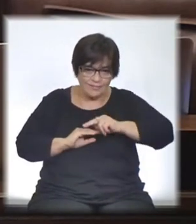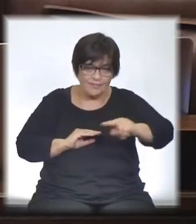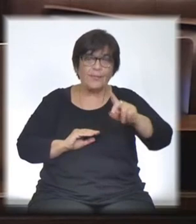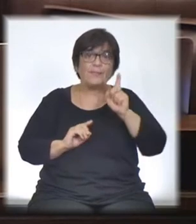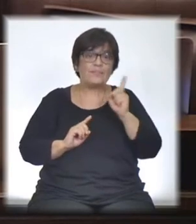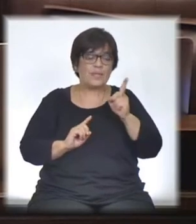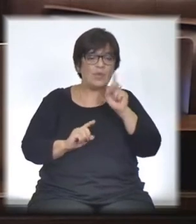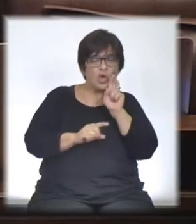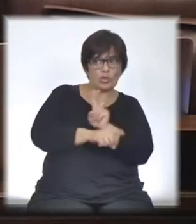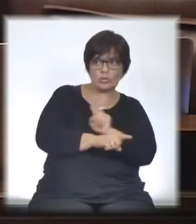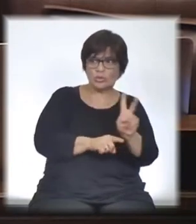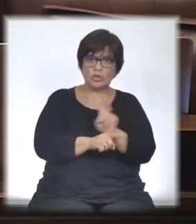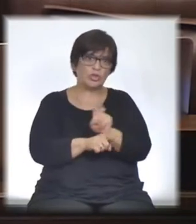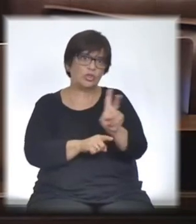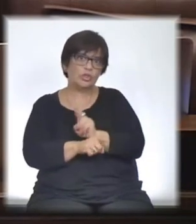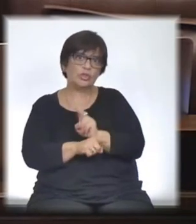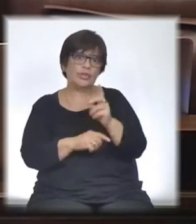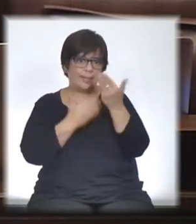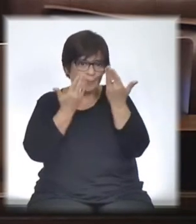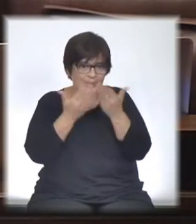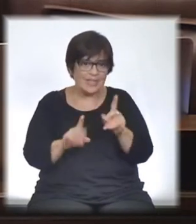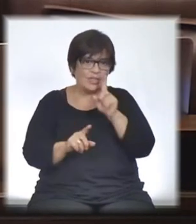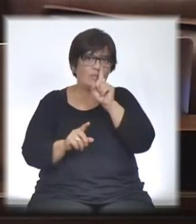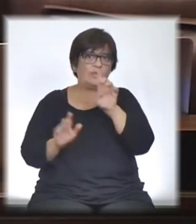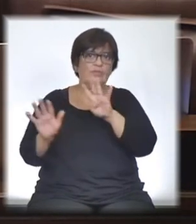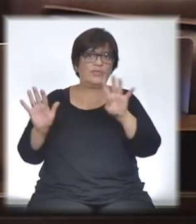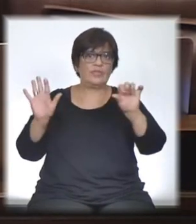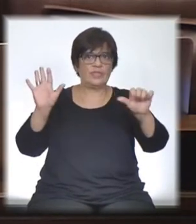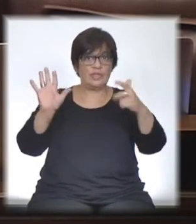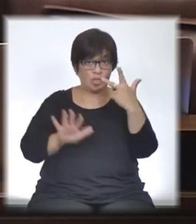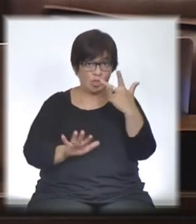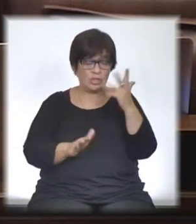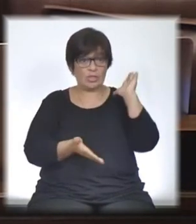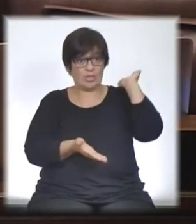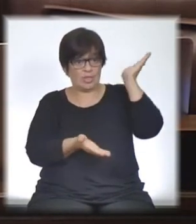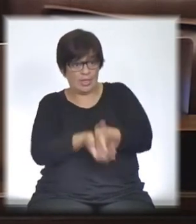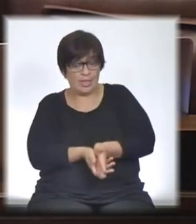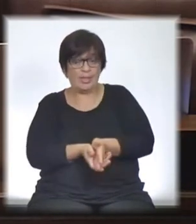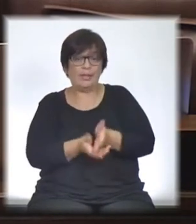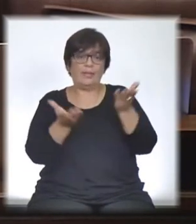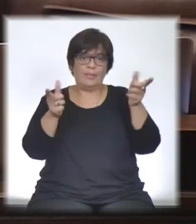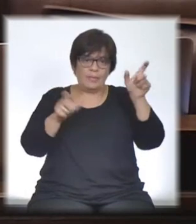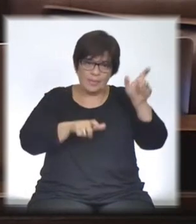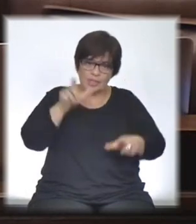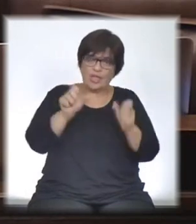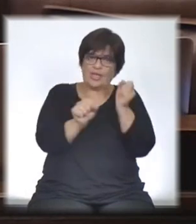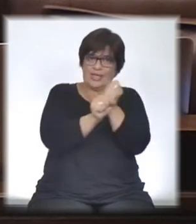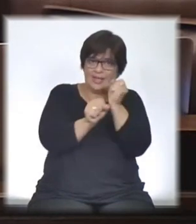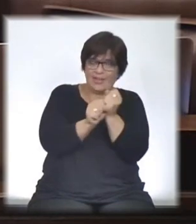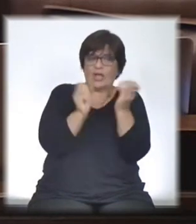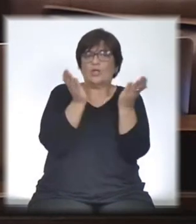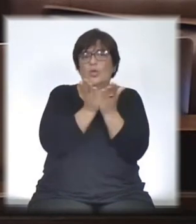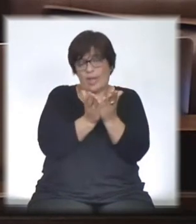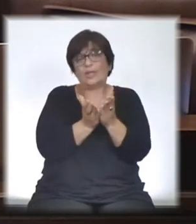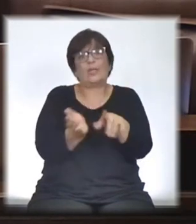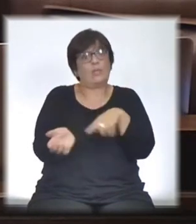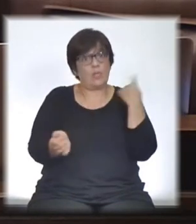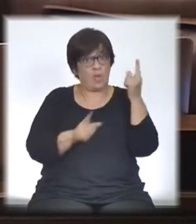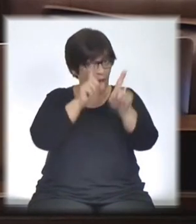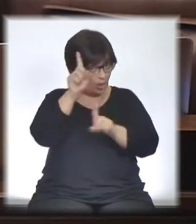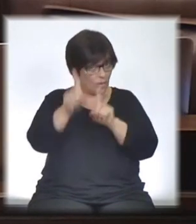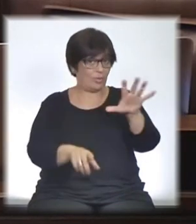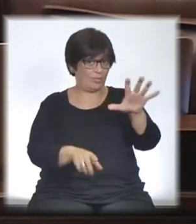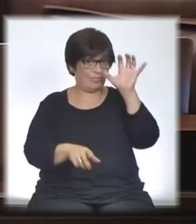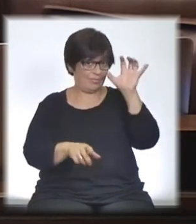medidas de seguridad desde 1968, con represión a trabajadores y estudiantes, con estudiantes muertos, como conmemoramos